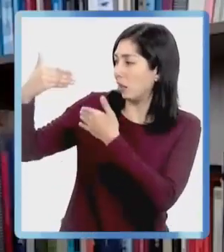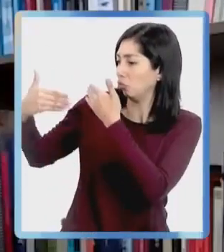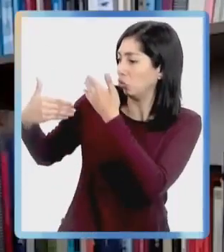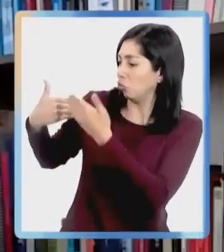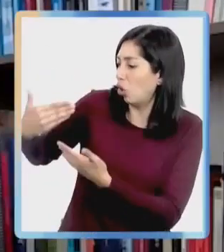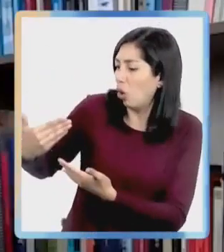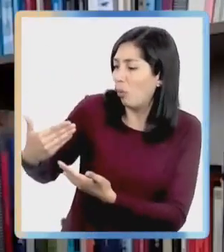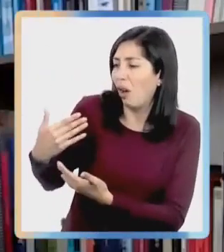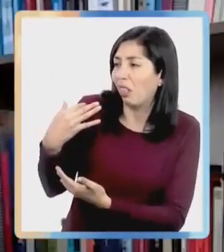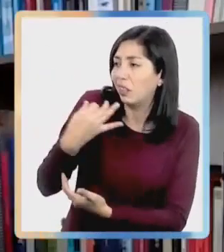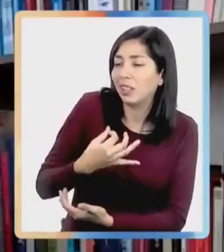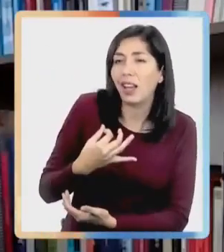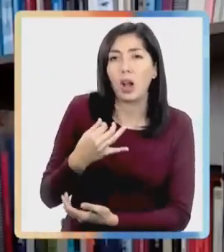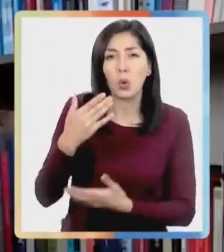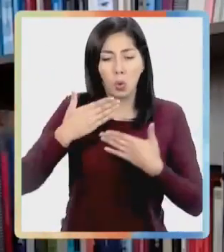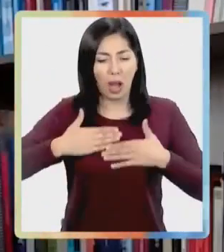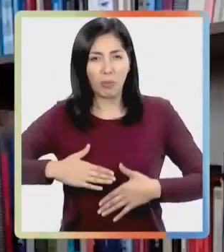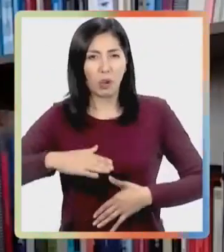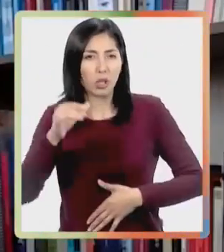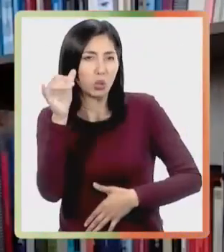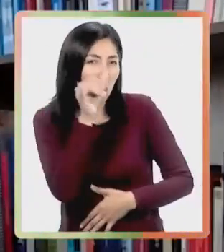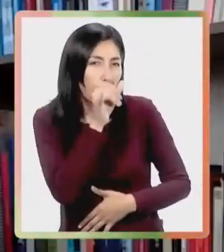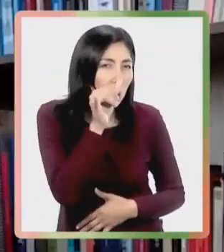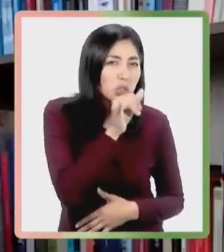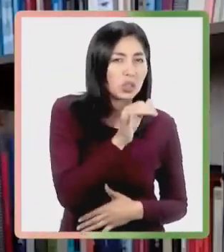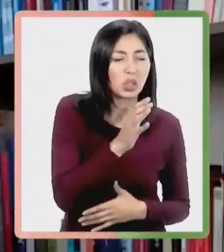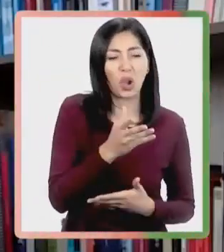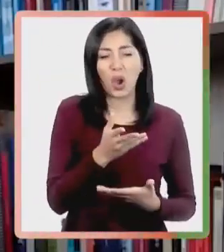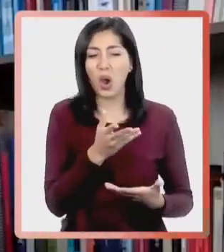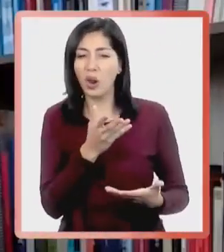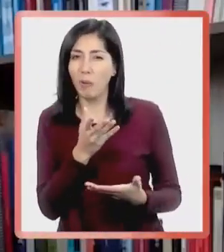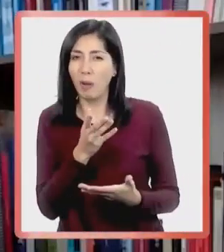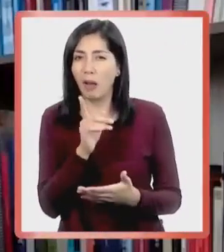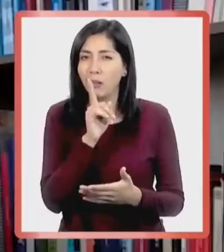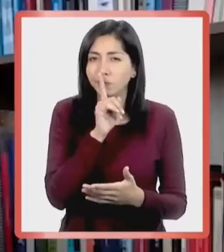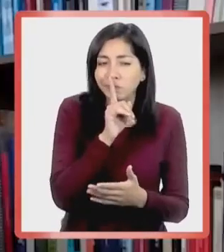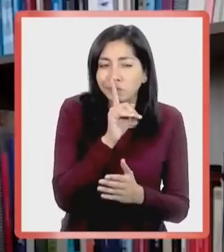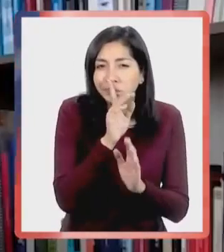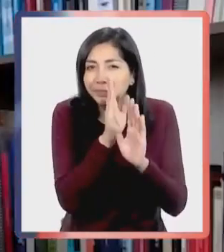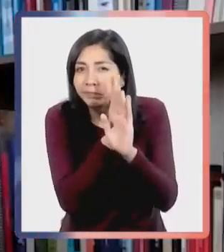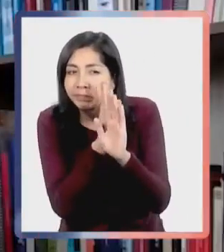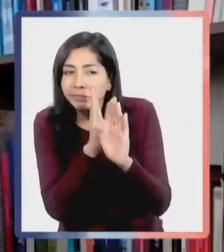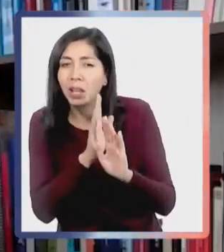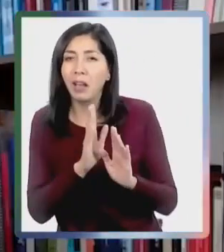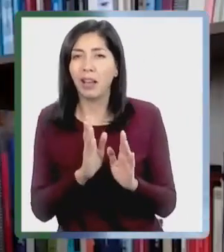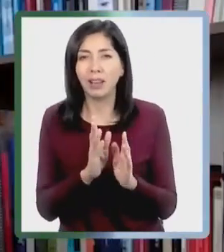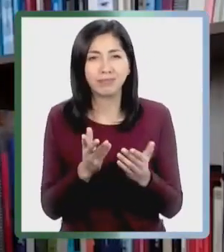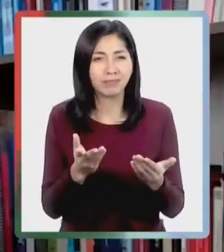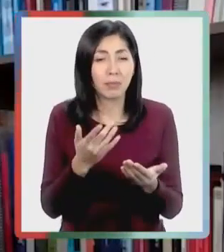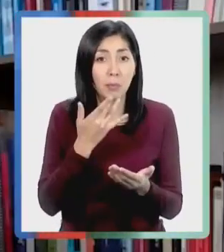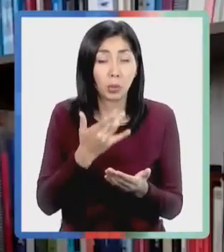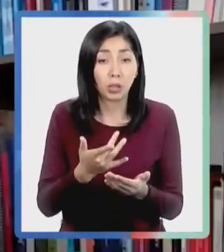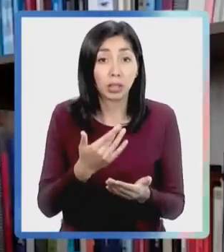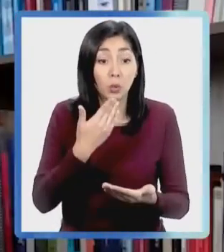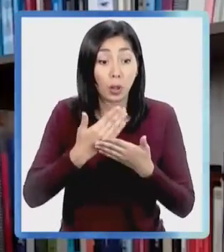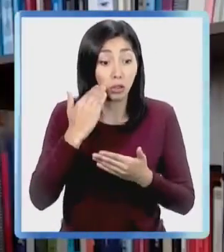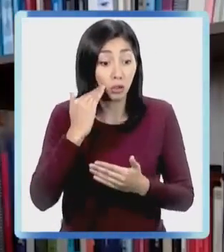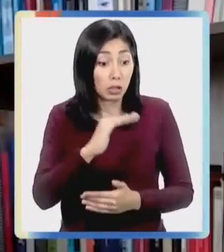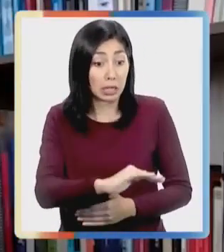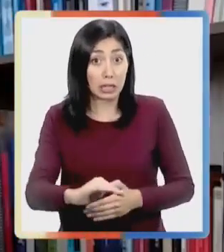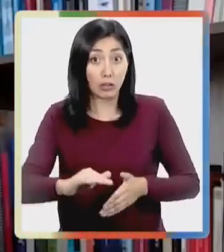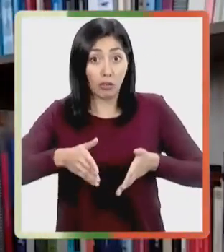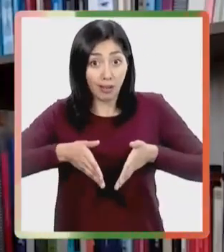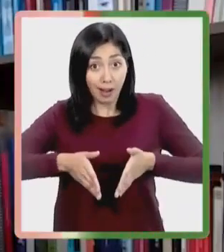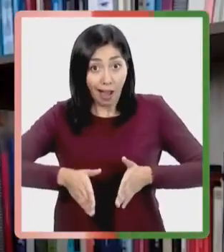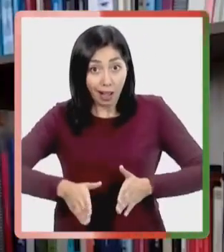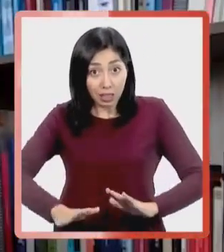cuerpo es algo sucio, entonces que hablar del cuerpo es como una cosa medio ilícita. porque la verdad es que desde que los niños nacen y